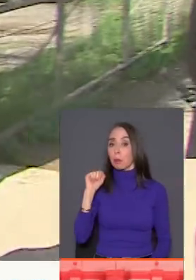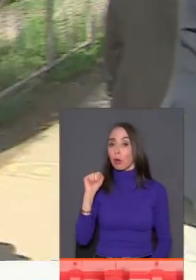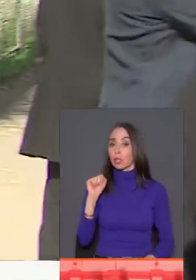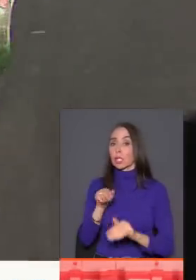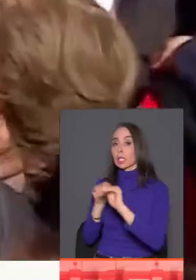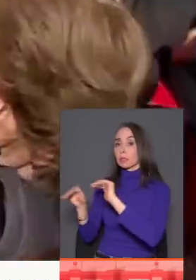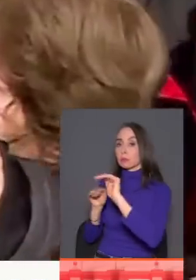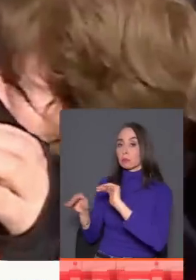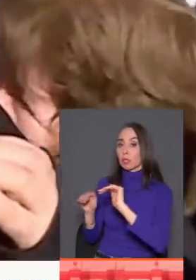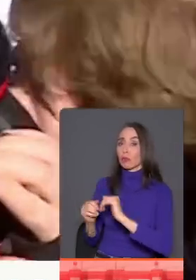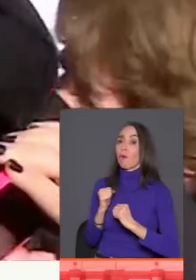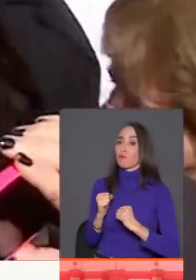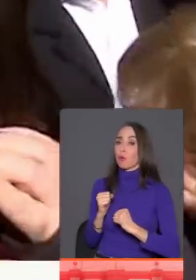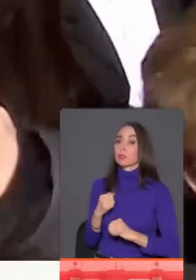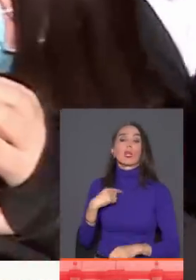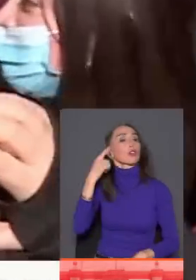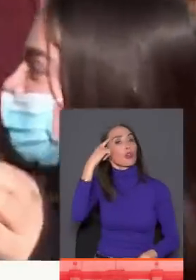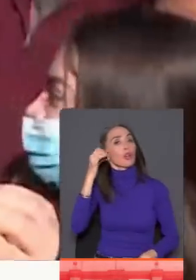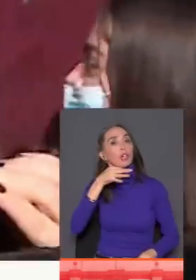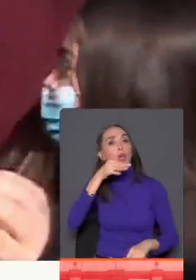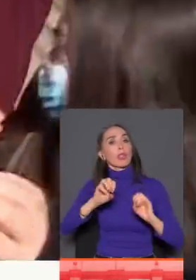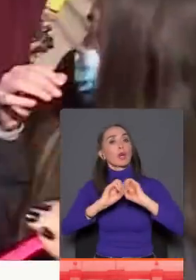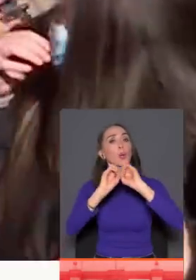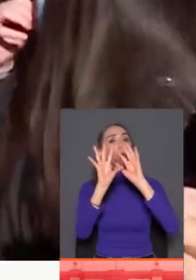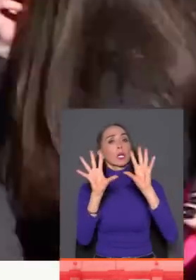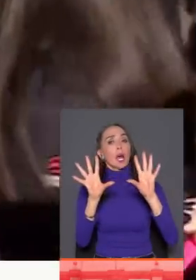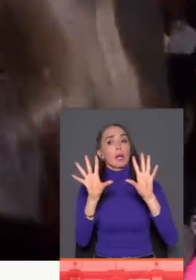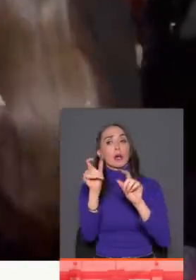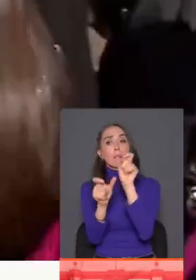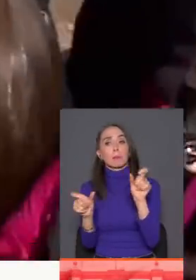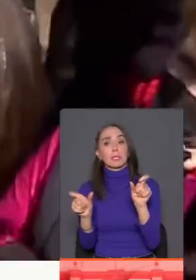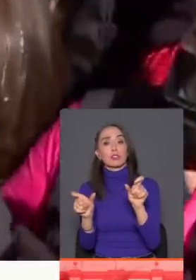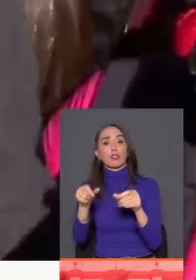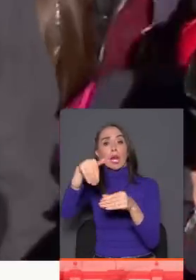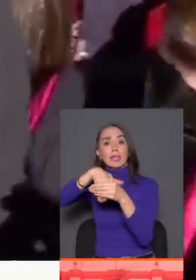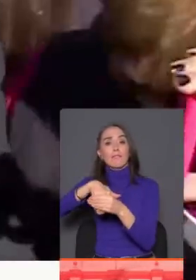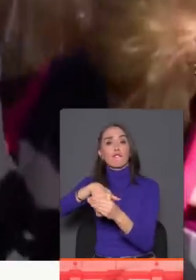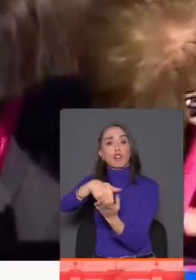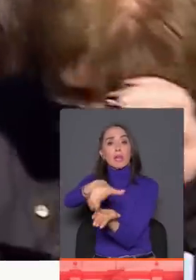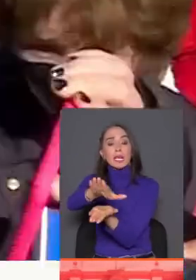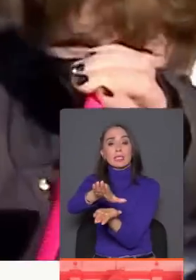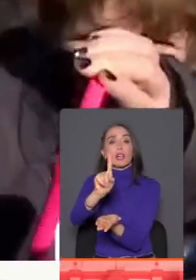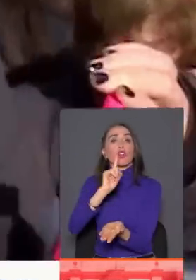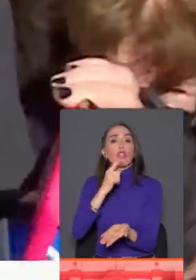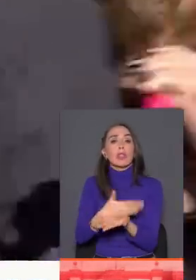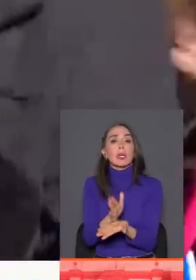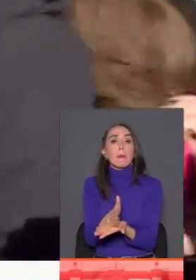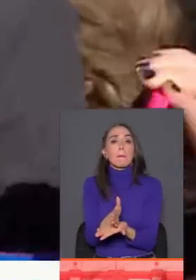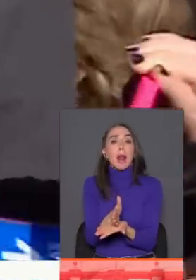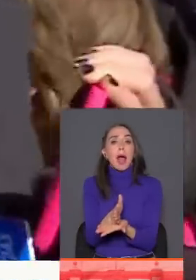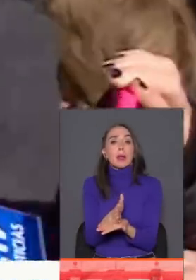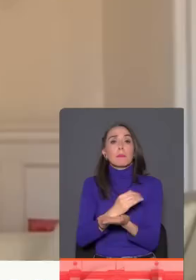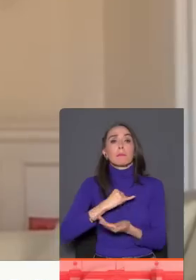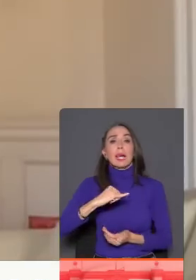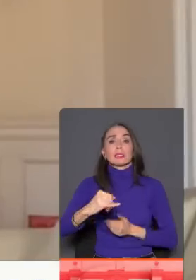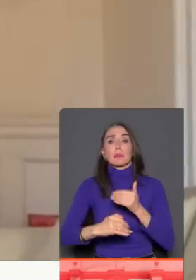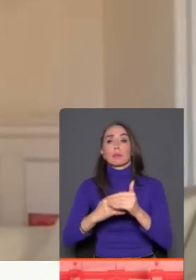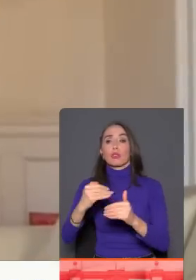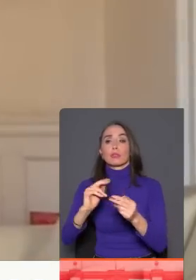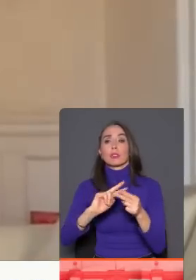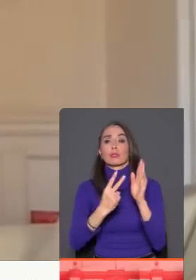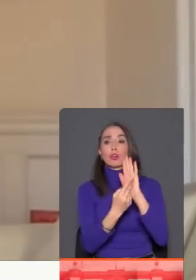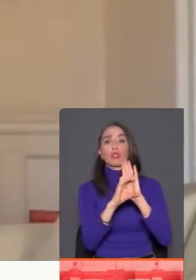enérgicamente yo creo que quedó claro de que quienes están por el rechazo no tienen un plan para continuar el proceso constituyente es